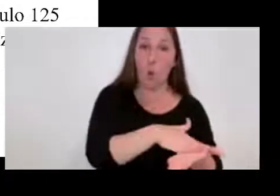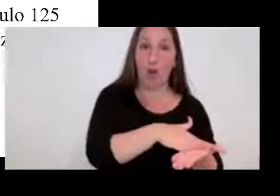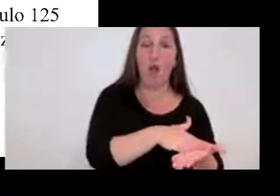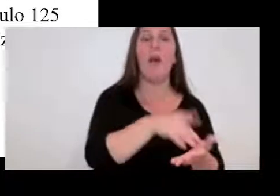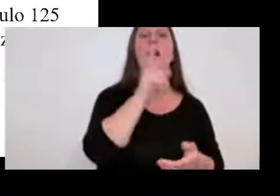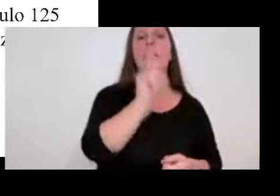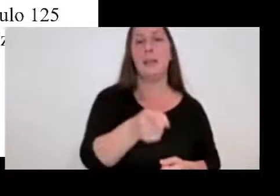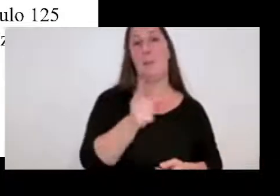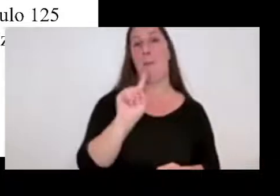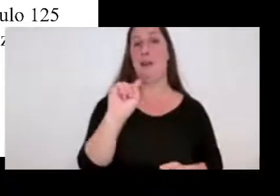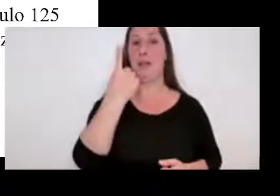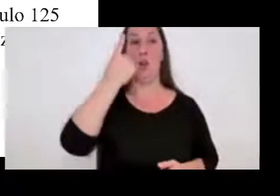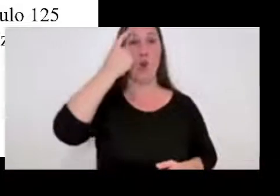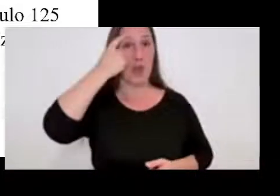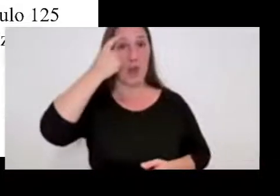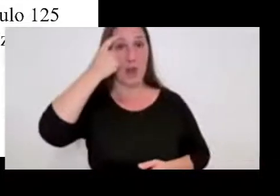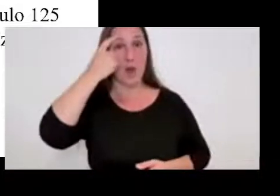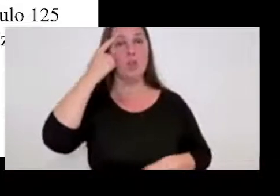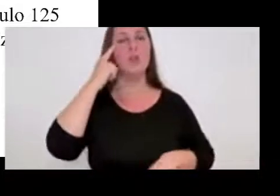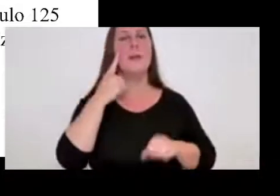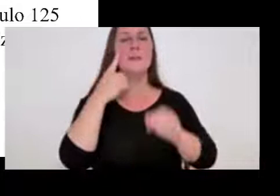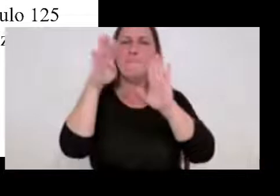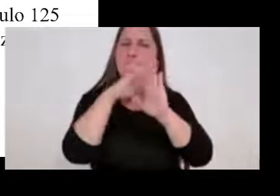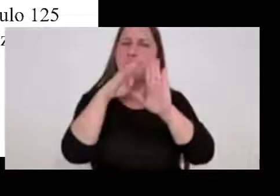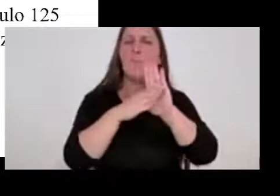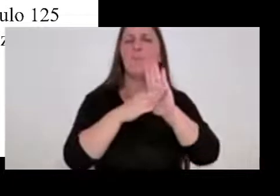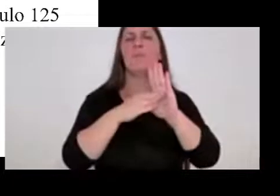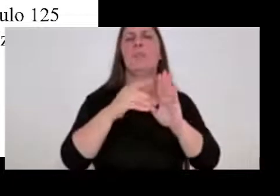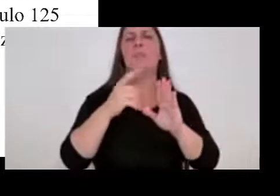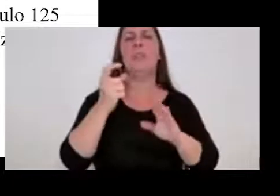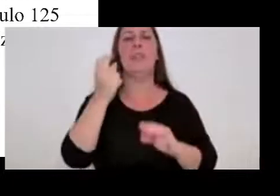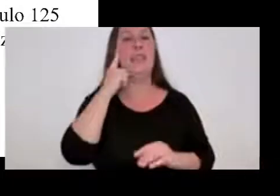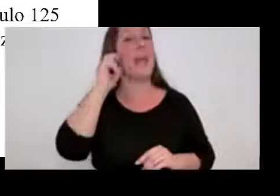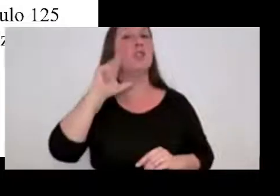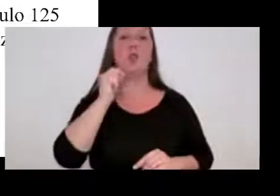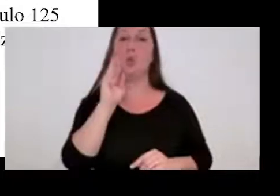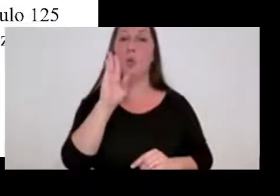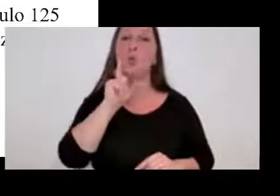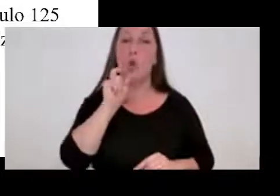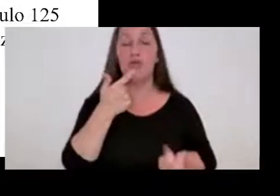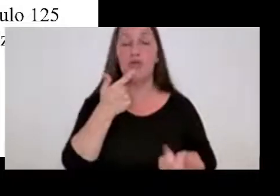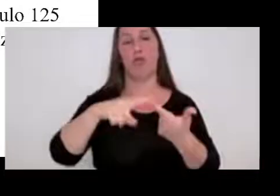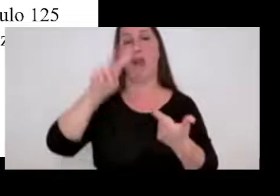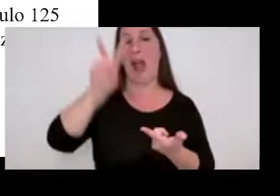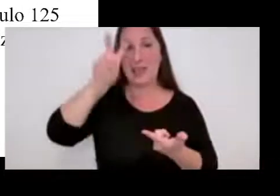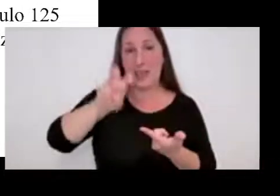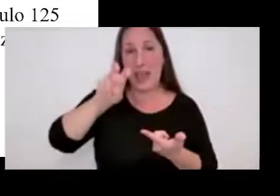1 de enero los parámetros, tanto ingresos brutos, alquileres de cada